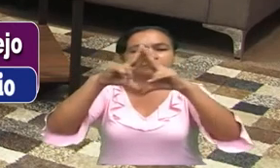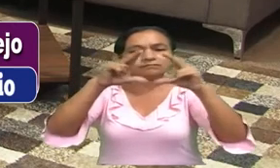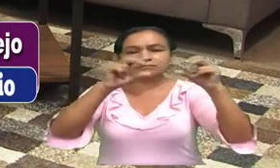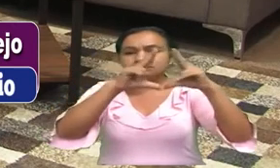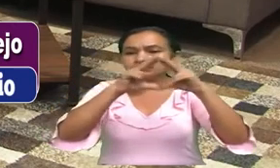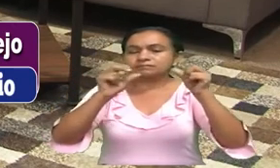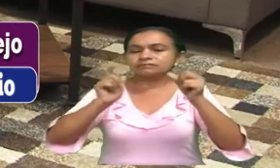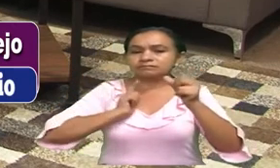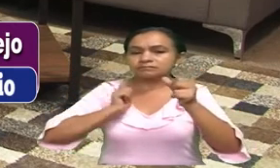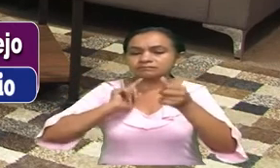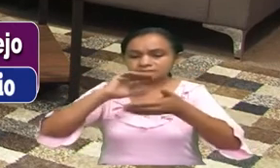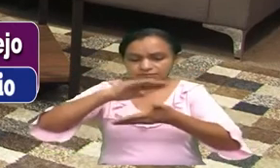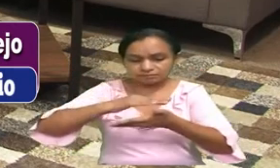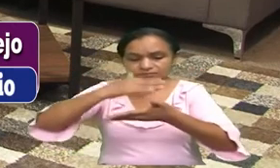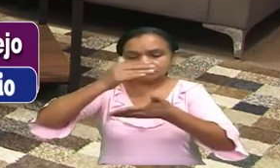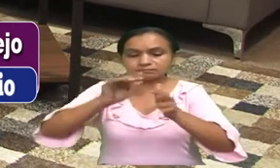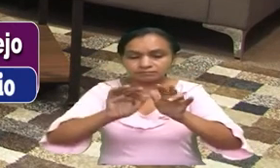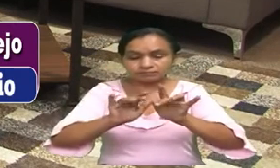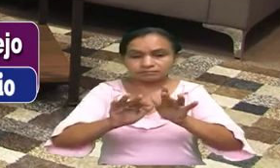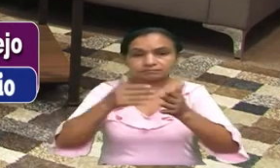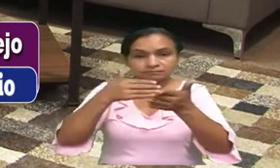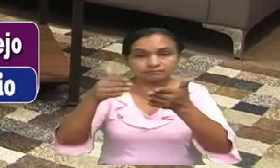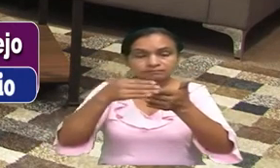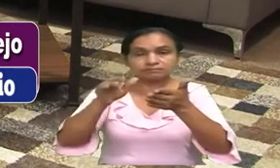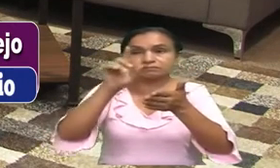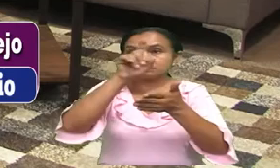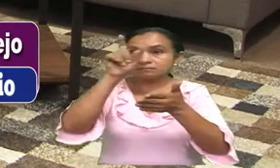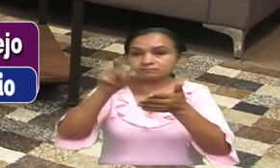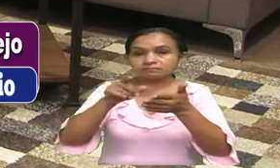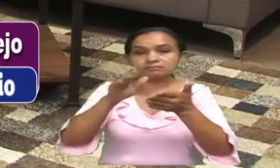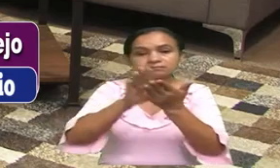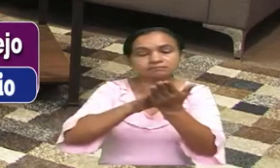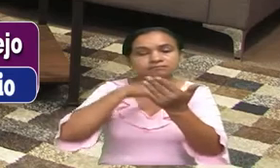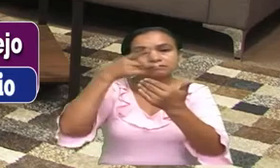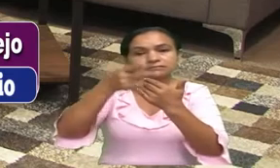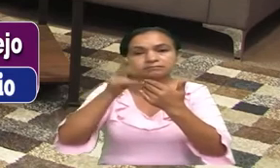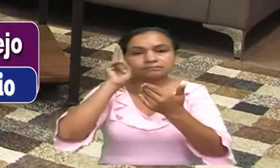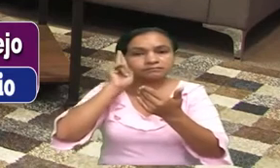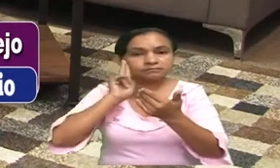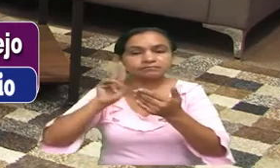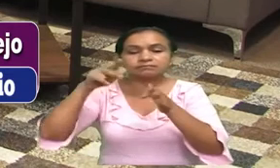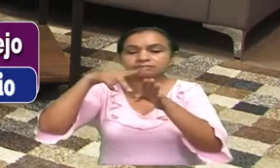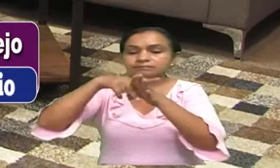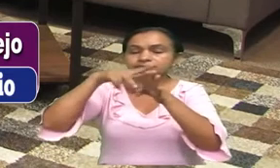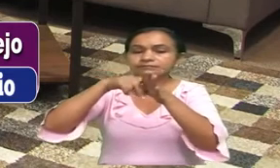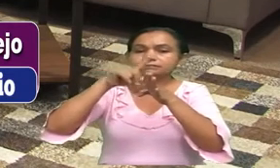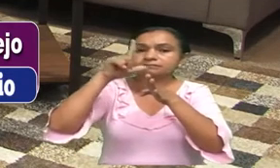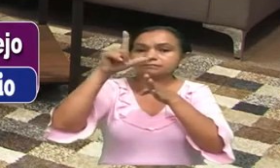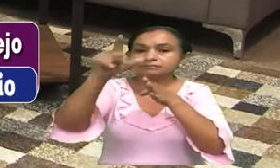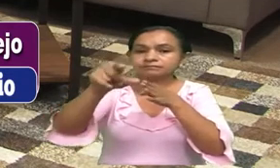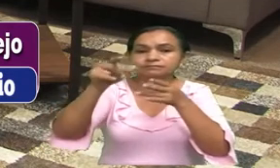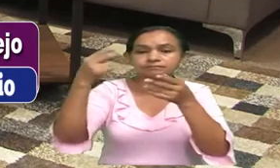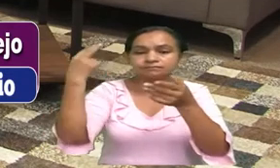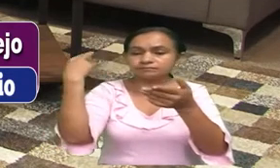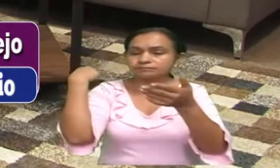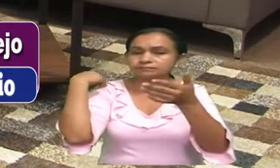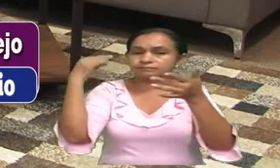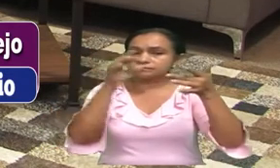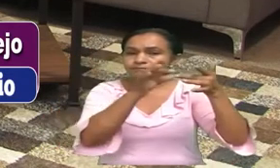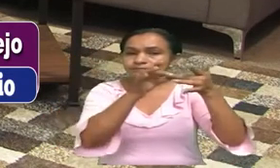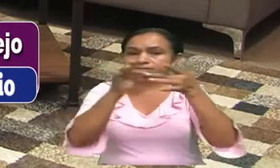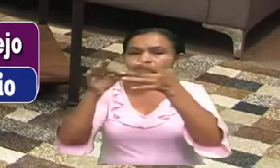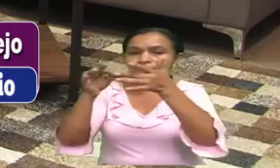Nicaragua y que tenga acceso a la tecnología y al internet, o el programa de Universidad en el Campo, que es donde estamos formando profesionales en